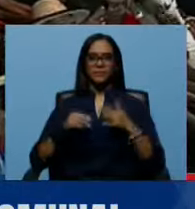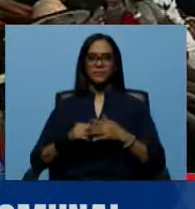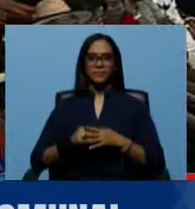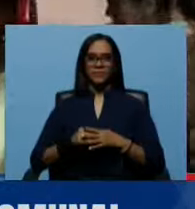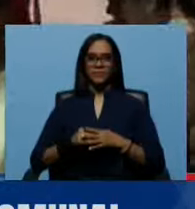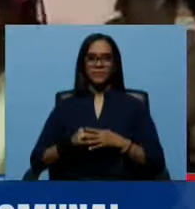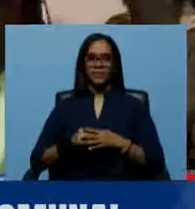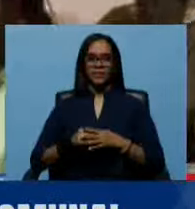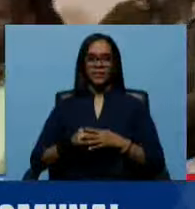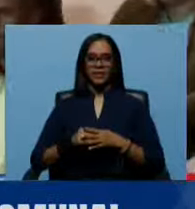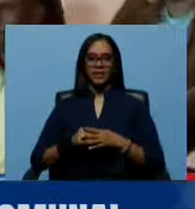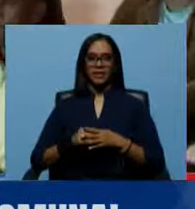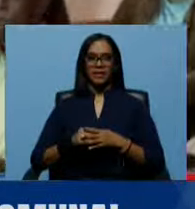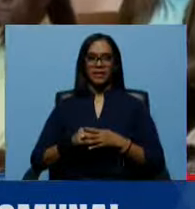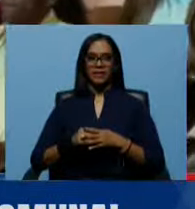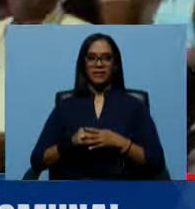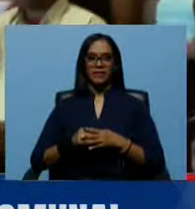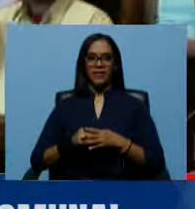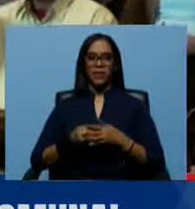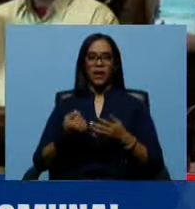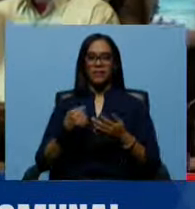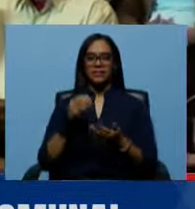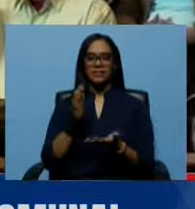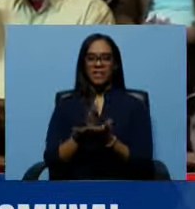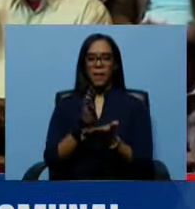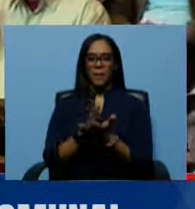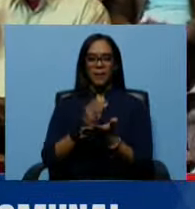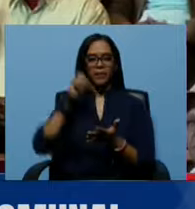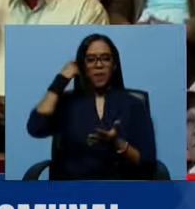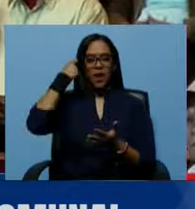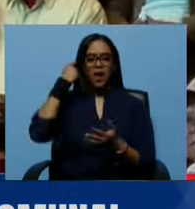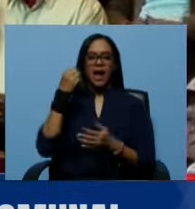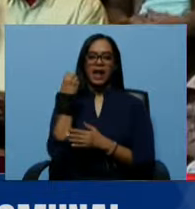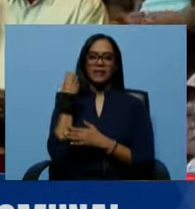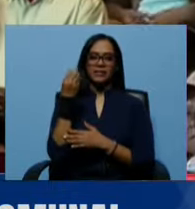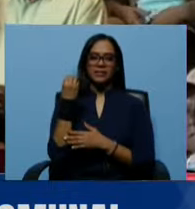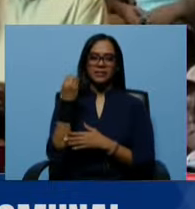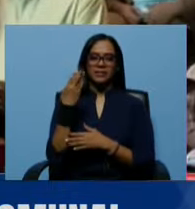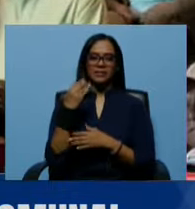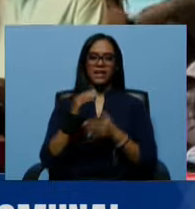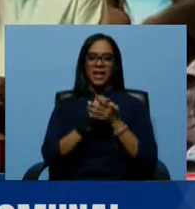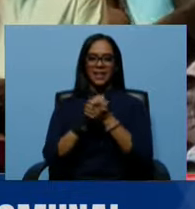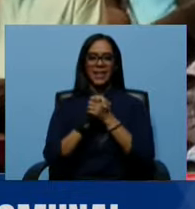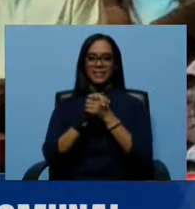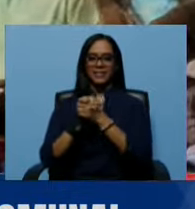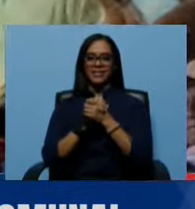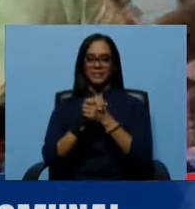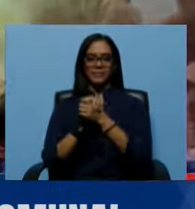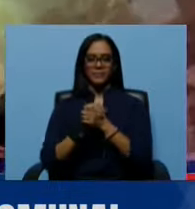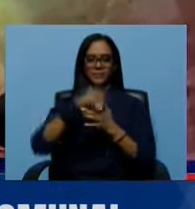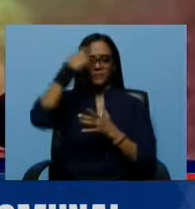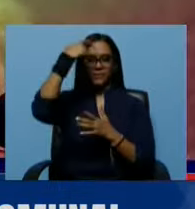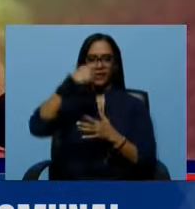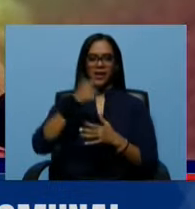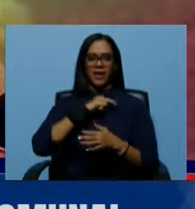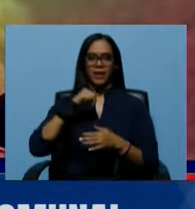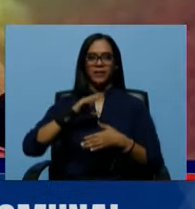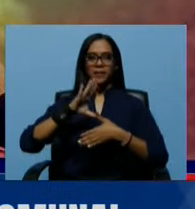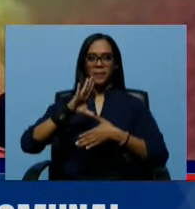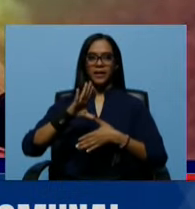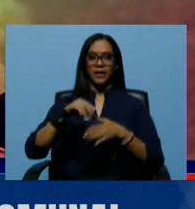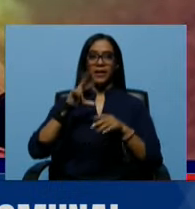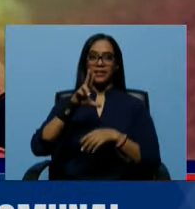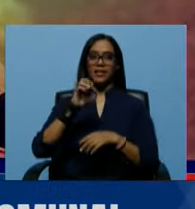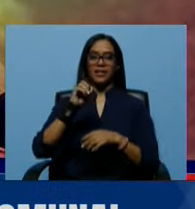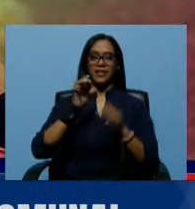Nunca olvido cuando hicimos la cumbre de la Alianza Bolivariana para los Pueblos de Nuestra América el 30 de